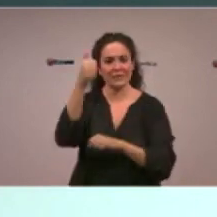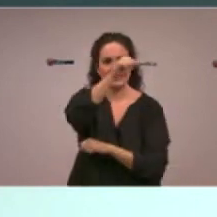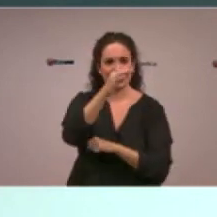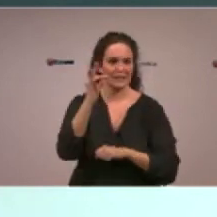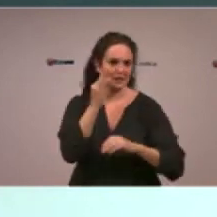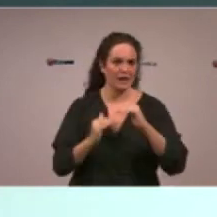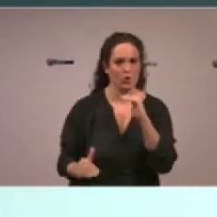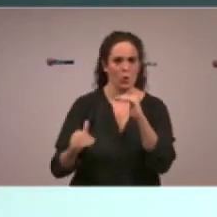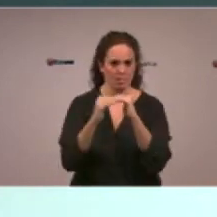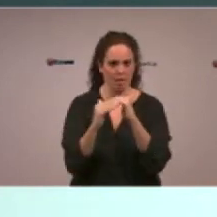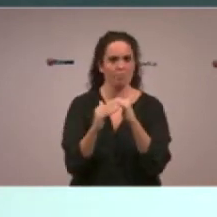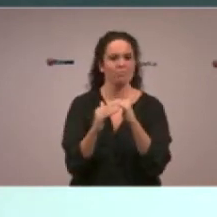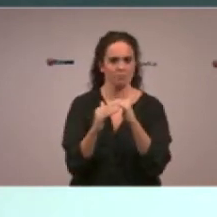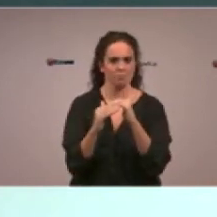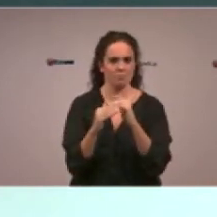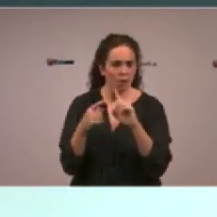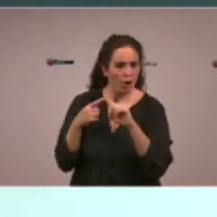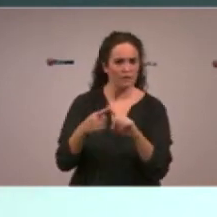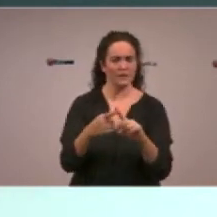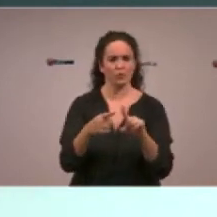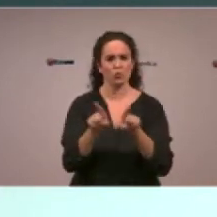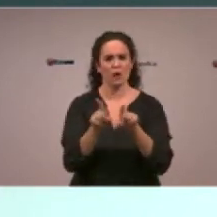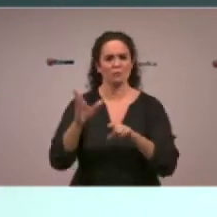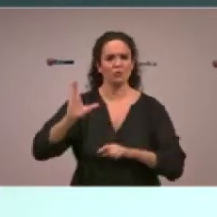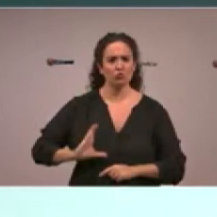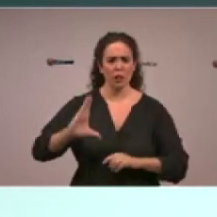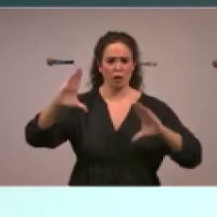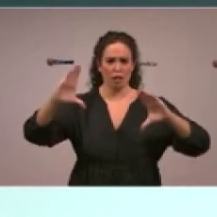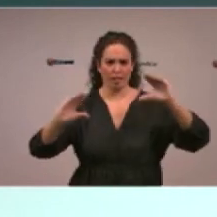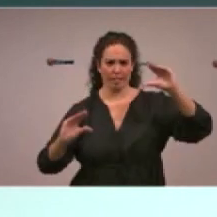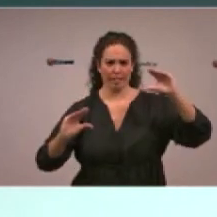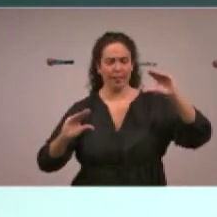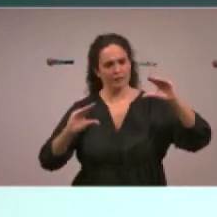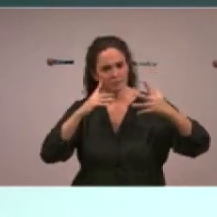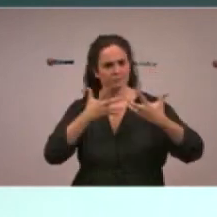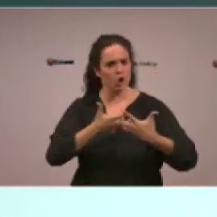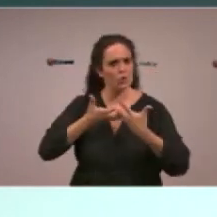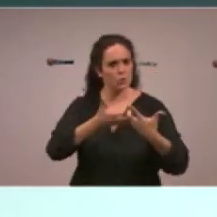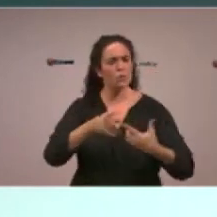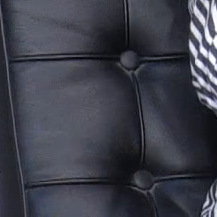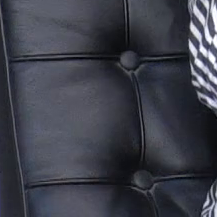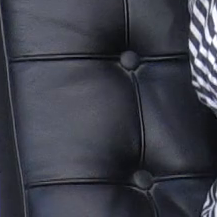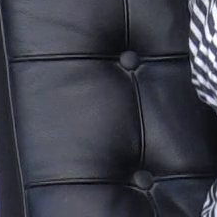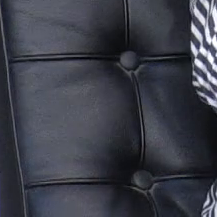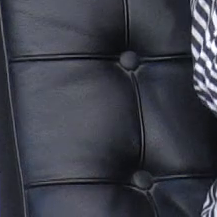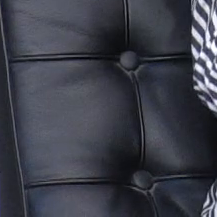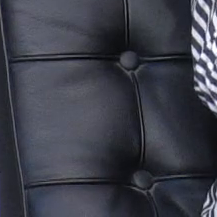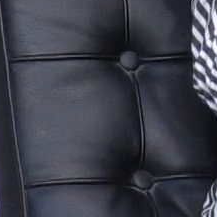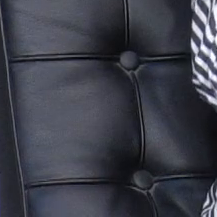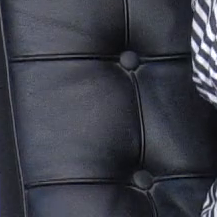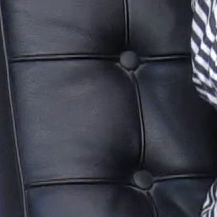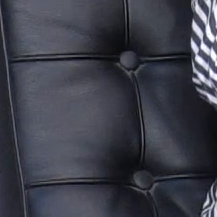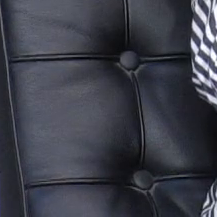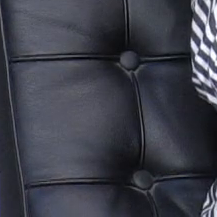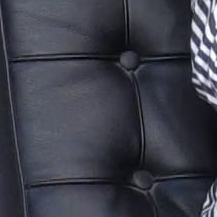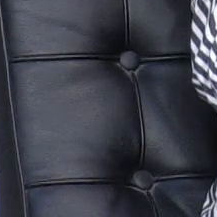entre hombres y mujeres, a la superación de la brecha salarial y a la lucha contra la precariedad. Berpiztu se